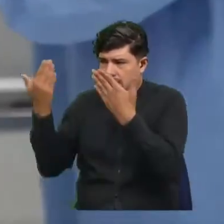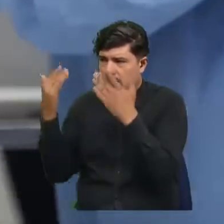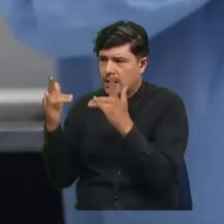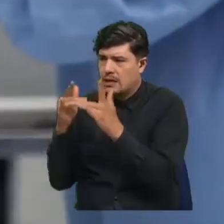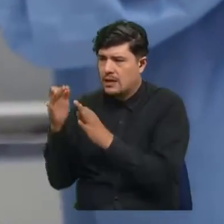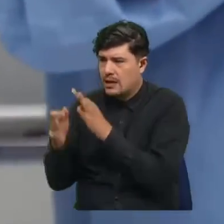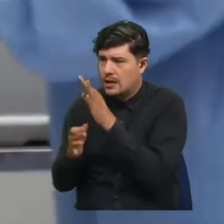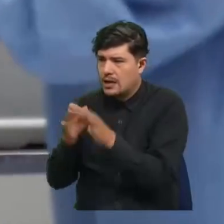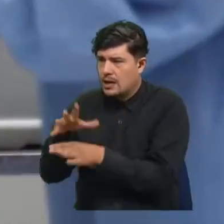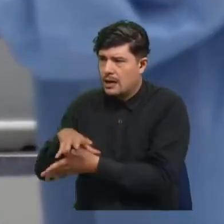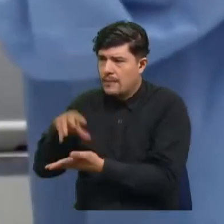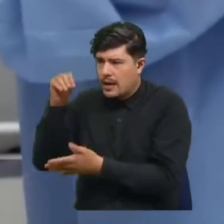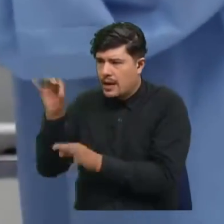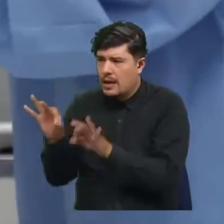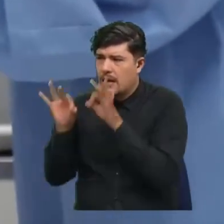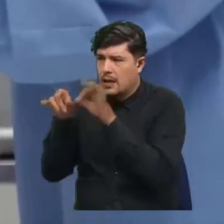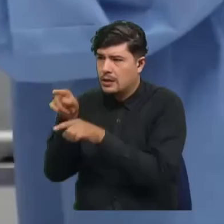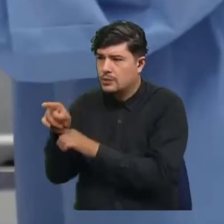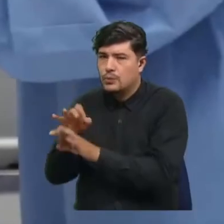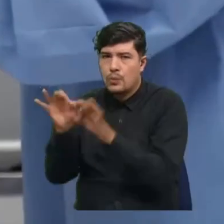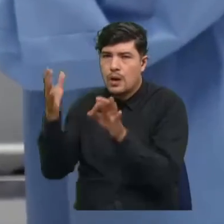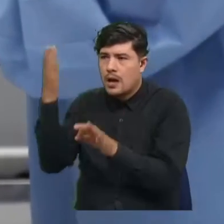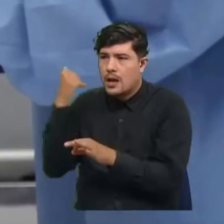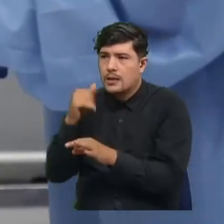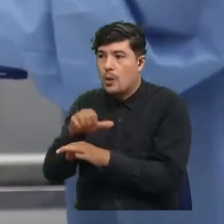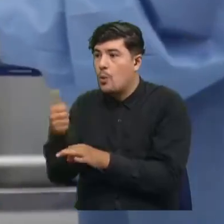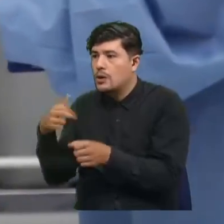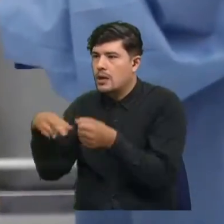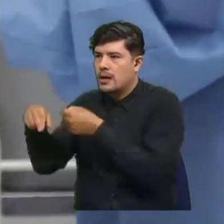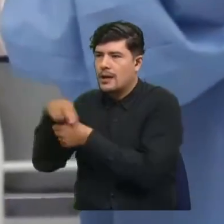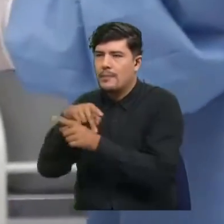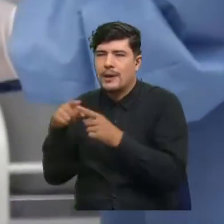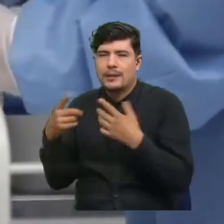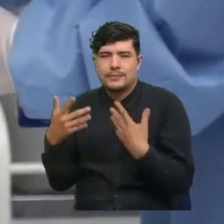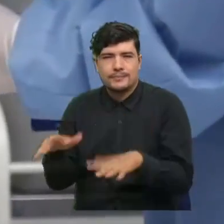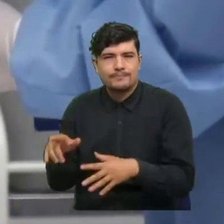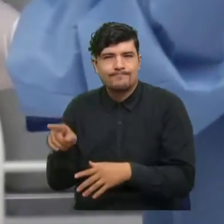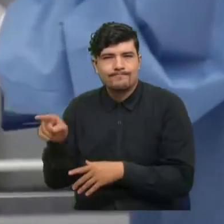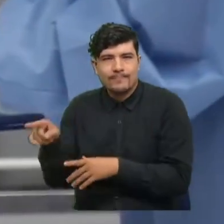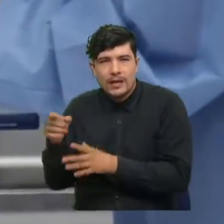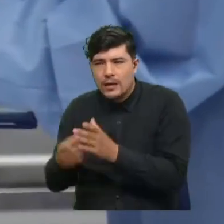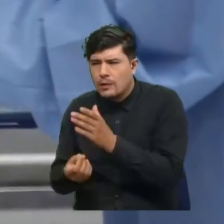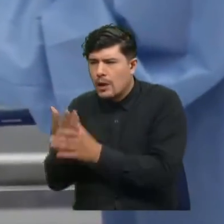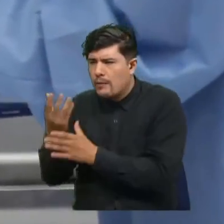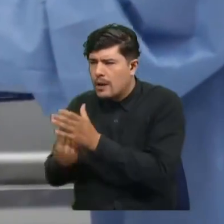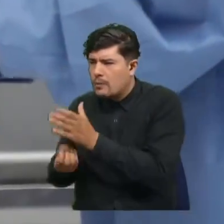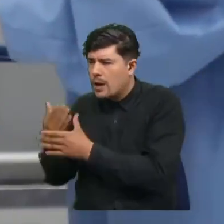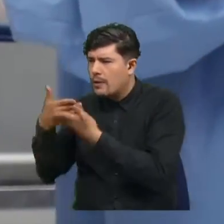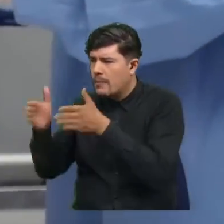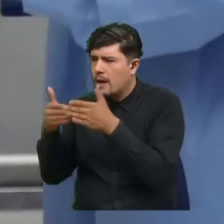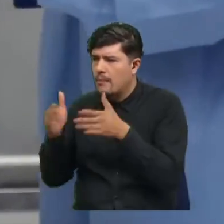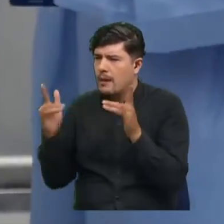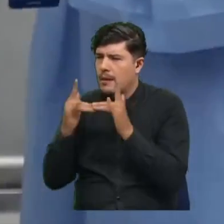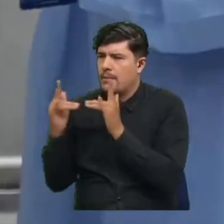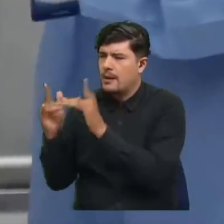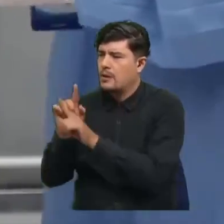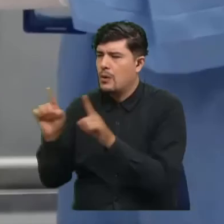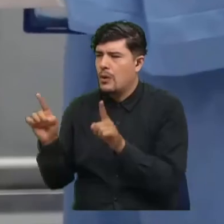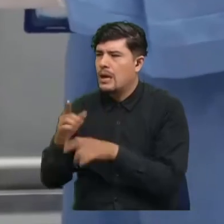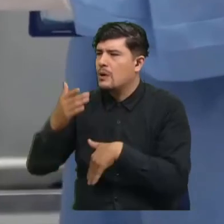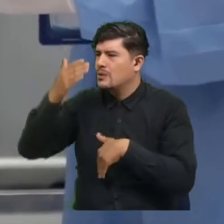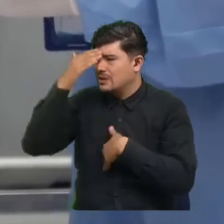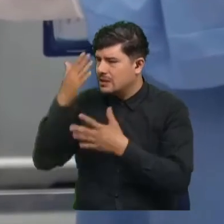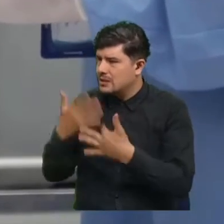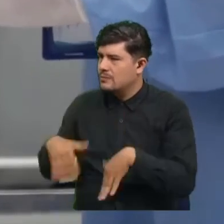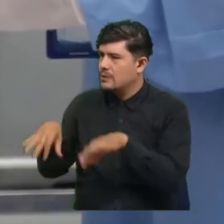cuidados intensivos en málaga nunca se tenía y en otras regiones pero por encima estar creando salas si pienso que la consciencia lo más importante